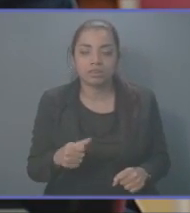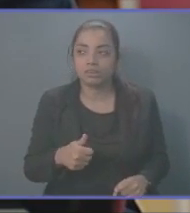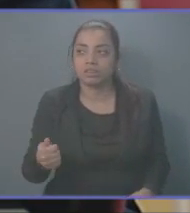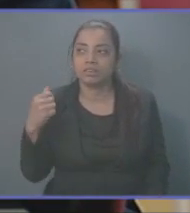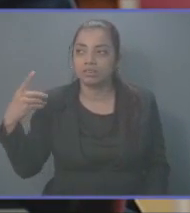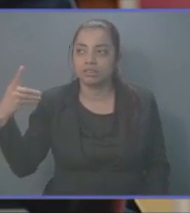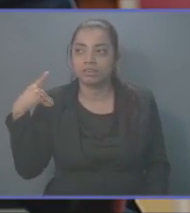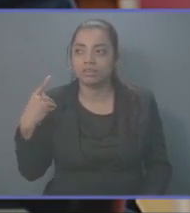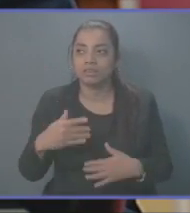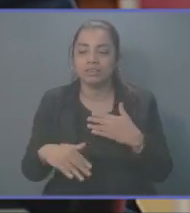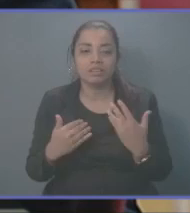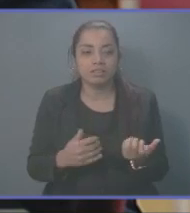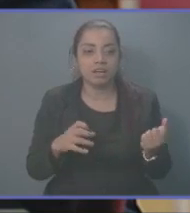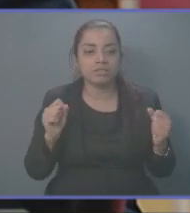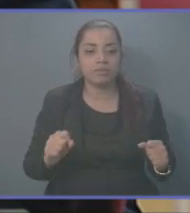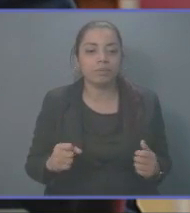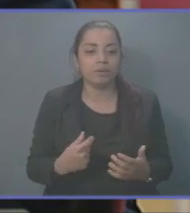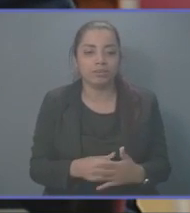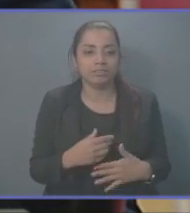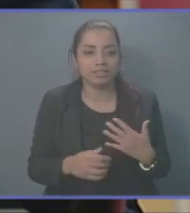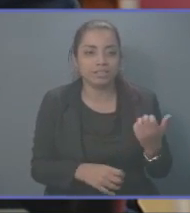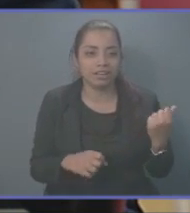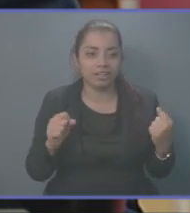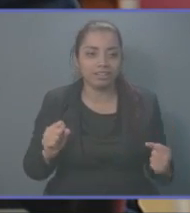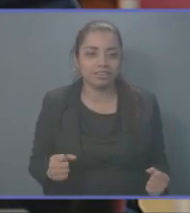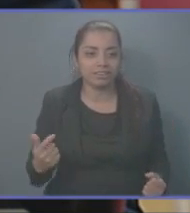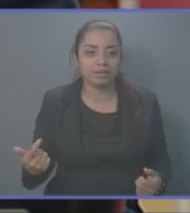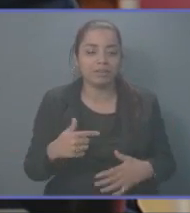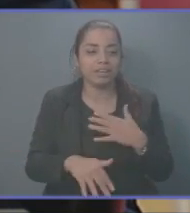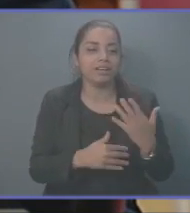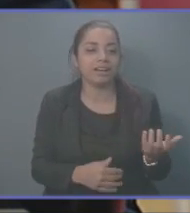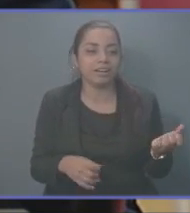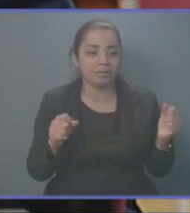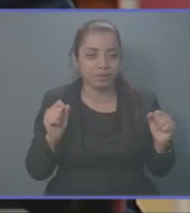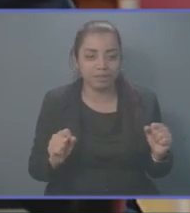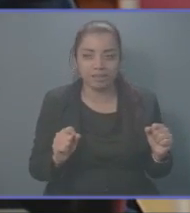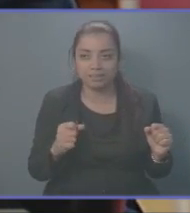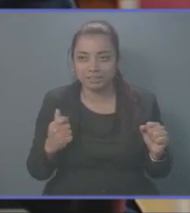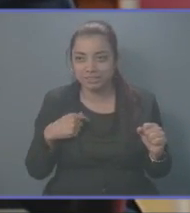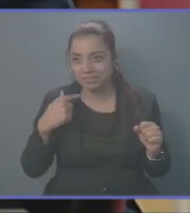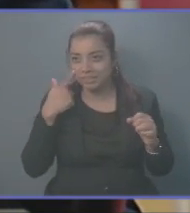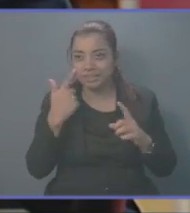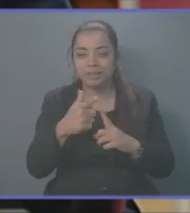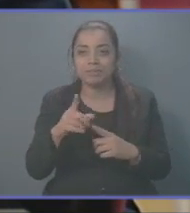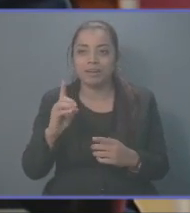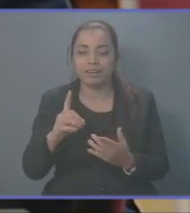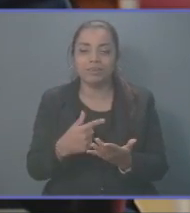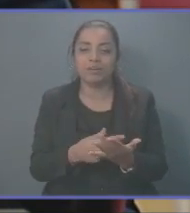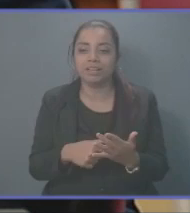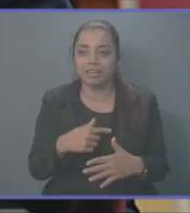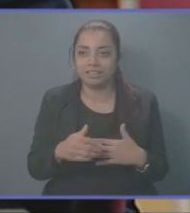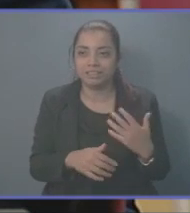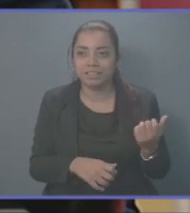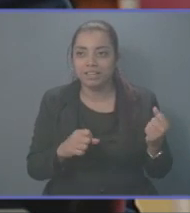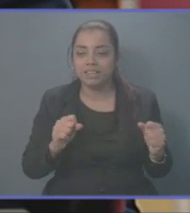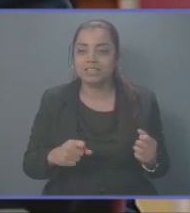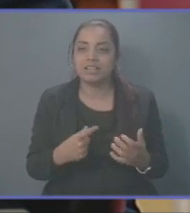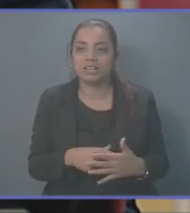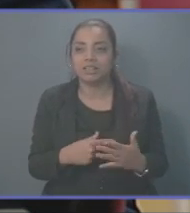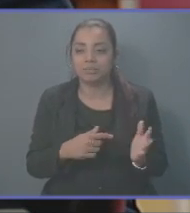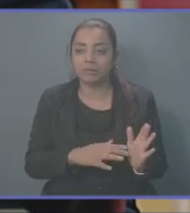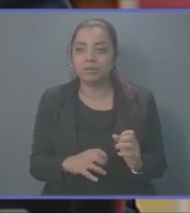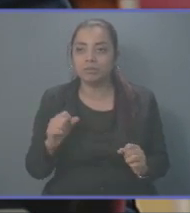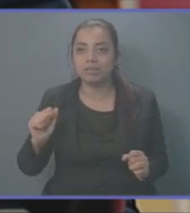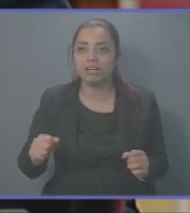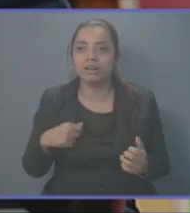General de Tesorería para que inicie el respectivo proceso de cobro. B. Que se hayan remitido las deudas debidamente certificadas